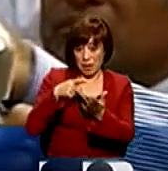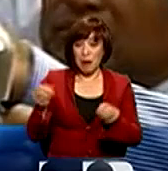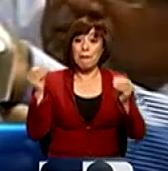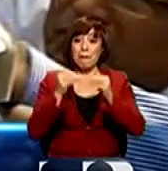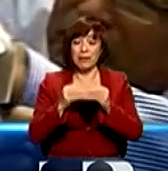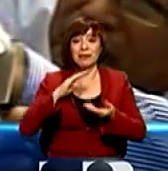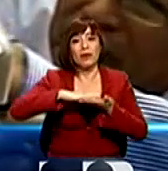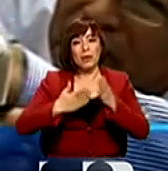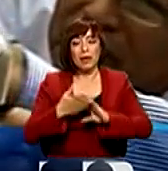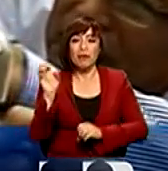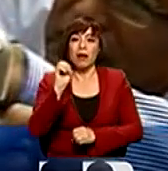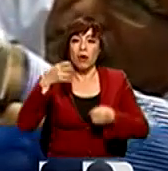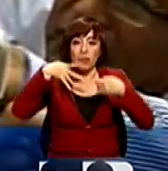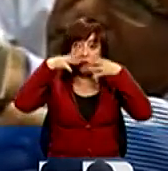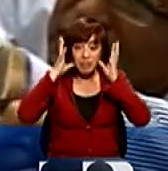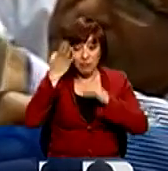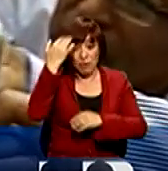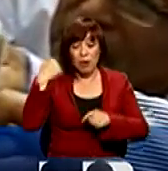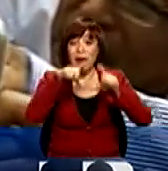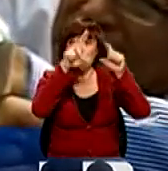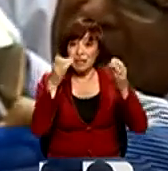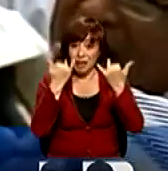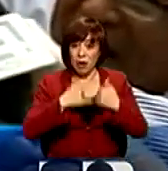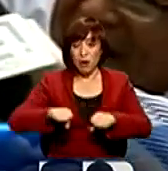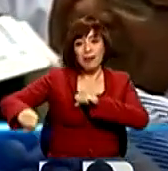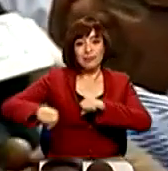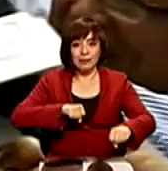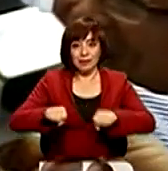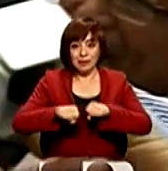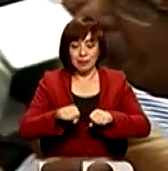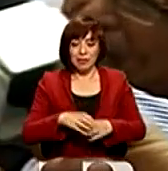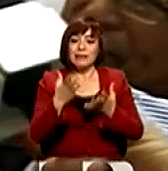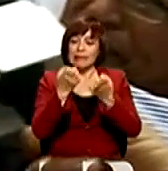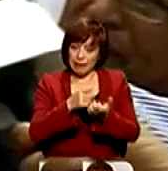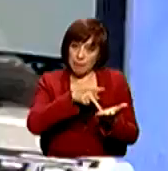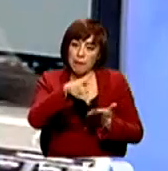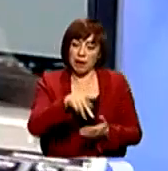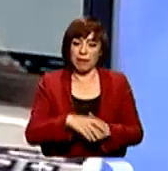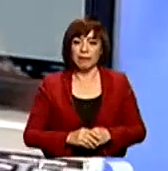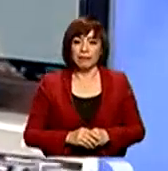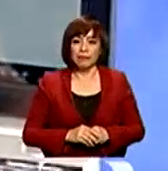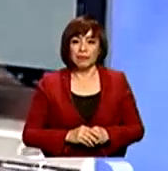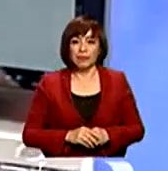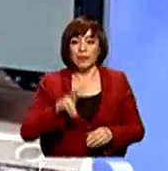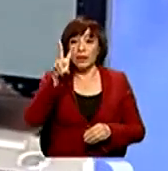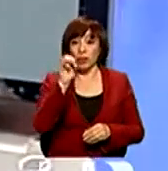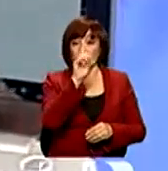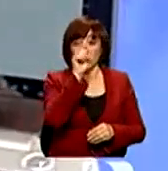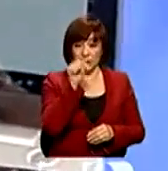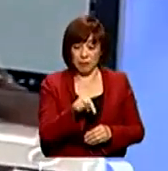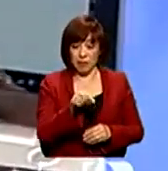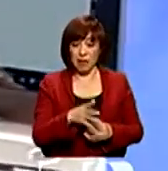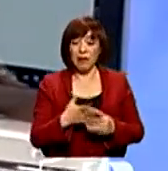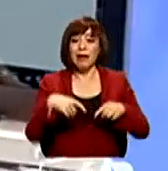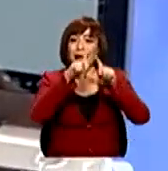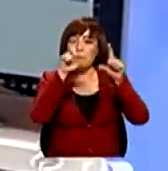diciembre, porque las empresas han venido haciendo las gestiones para poder ponerse al día. Muchas de ellas son multinacionales. 200.000 contribuyentes ya